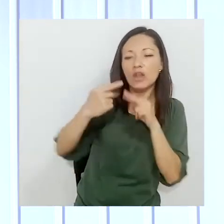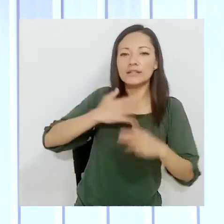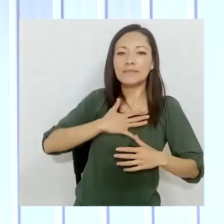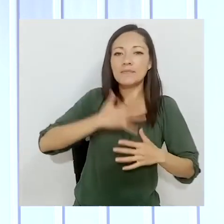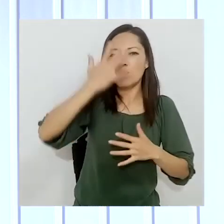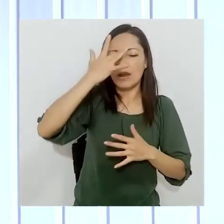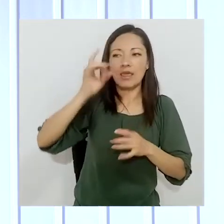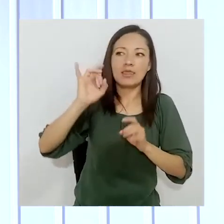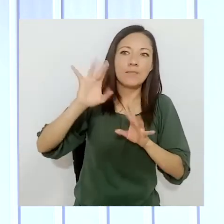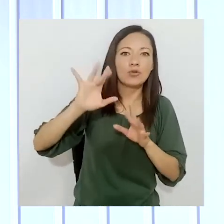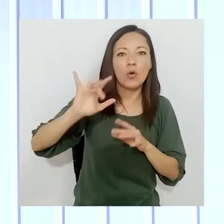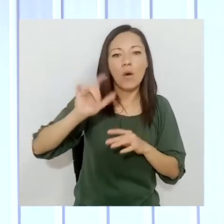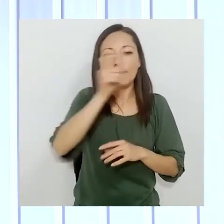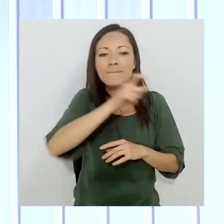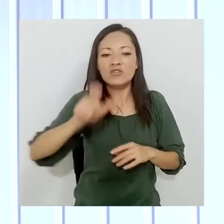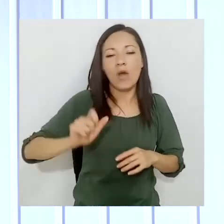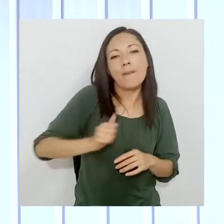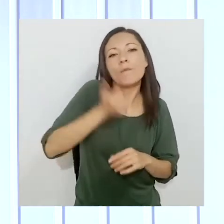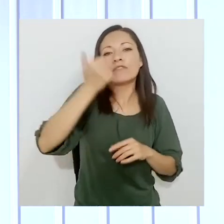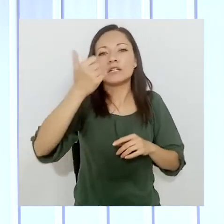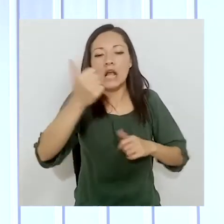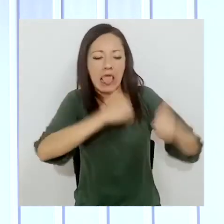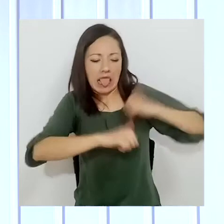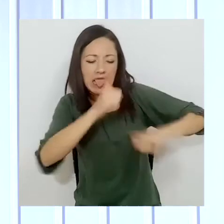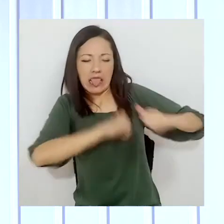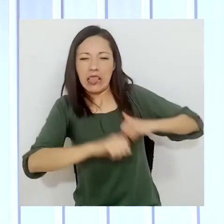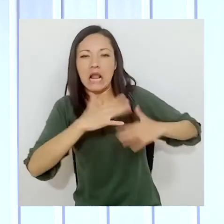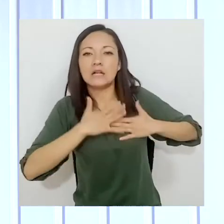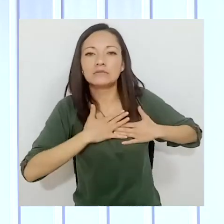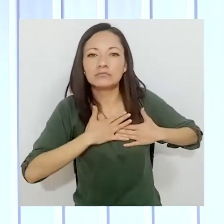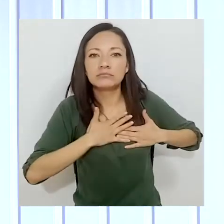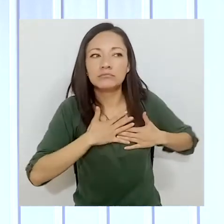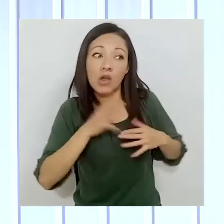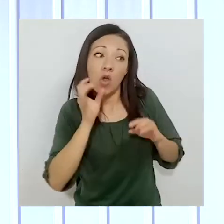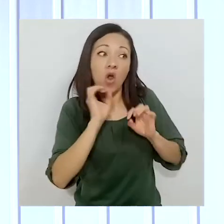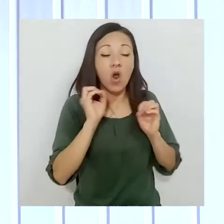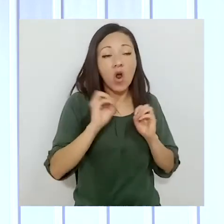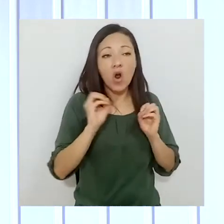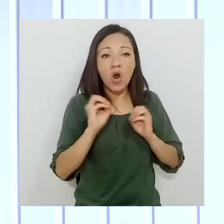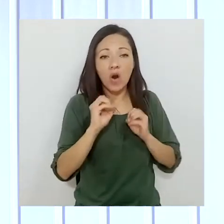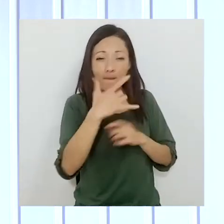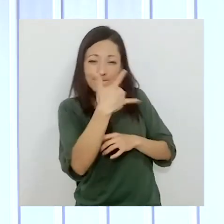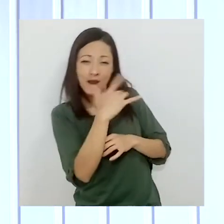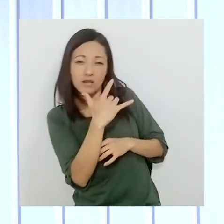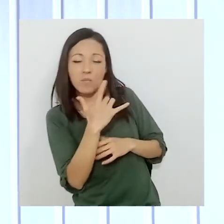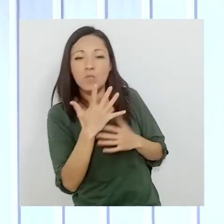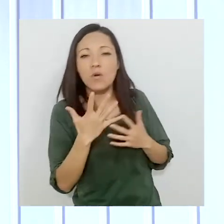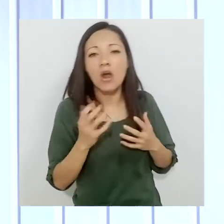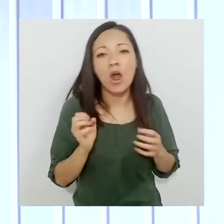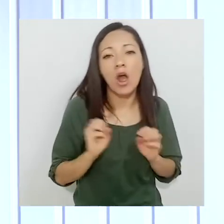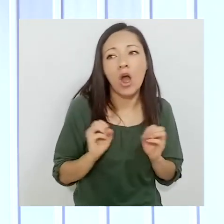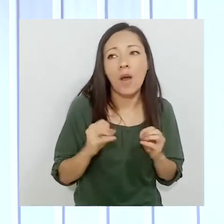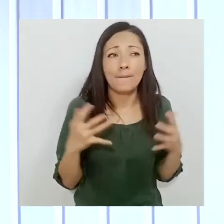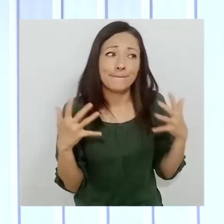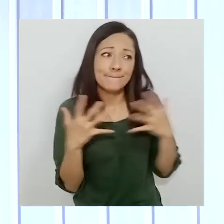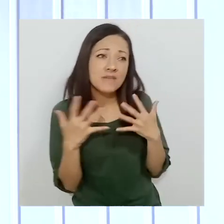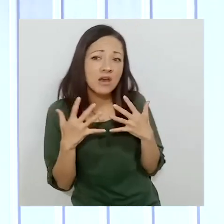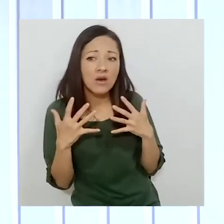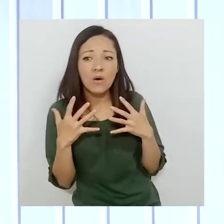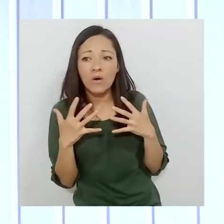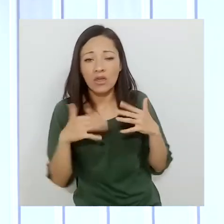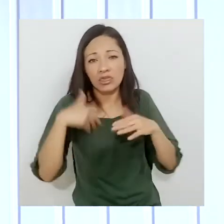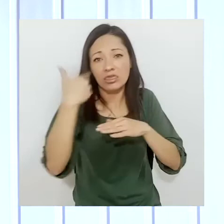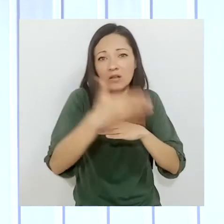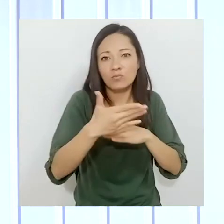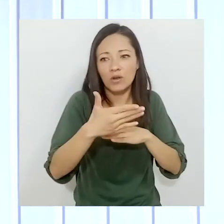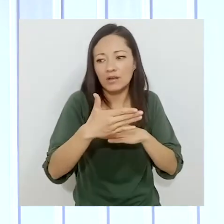nos da miedo que se aprovechen de nosotros, nos da miedo que nos manipulen, nos da miedo después que nos